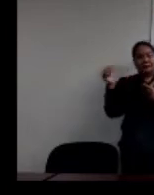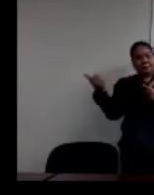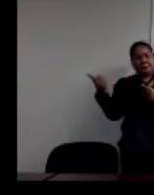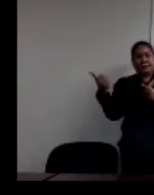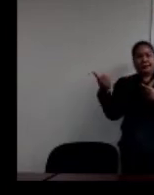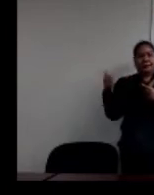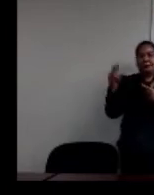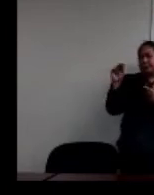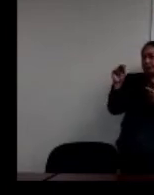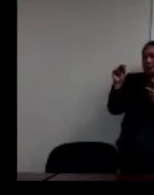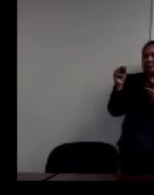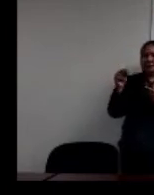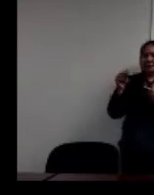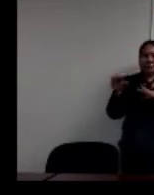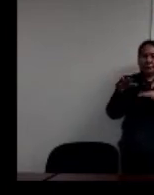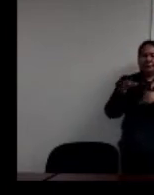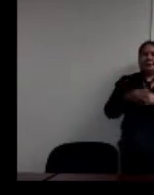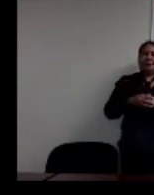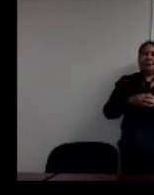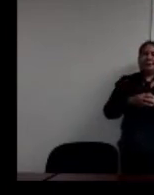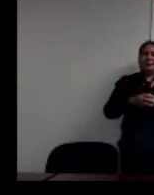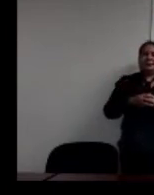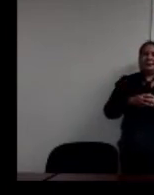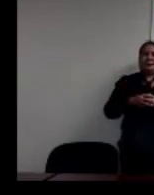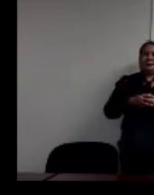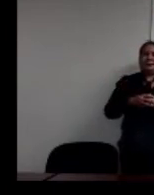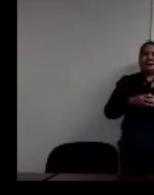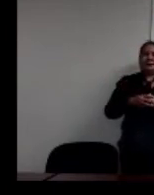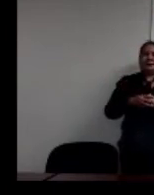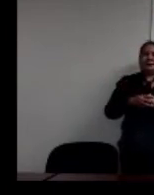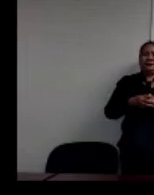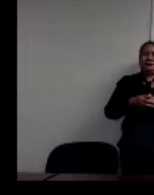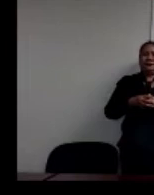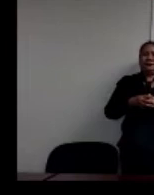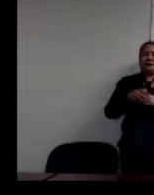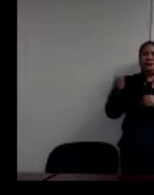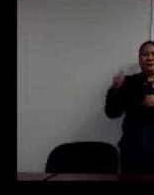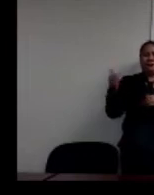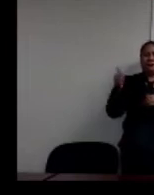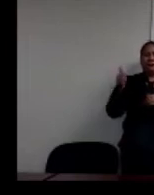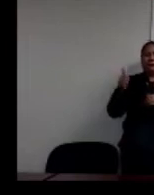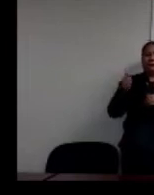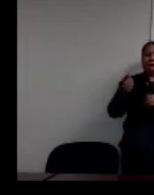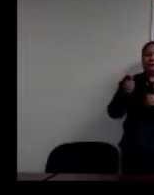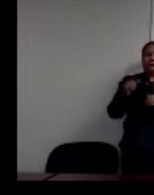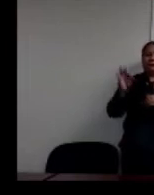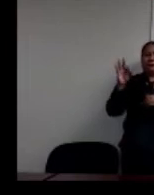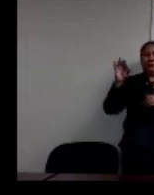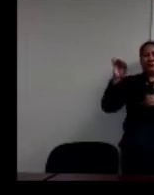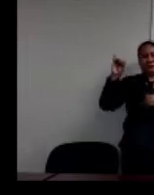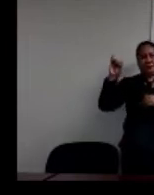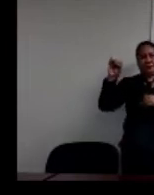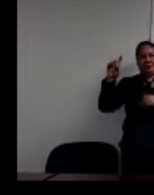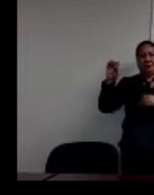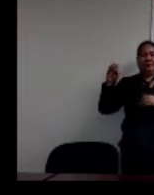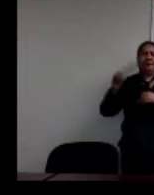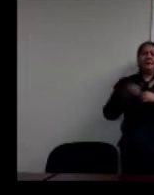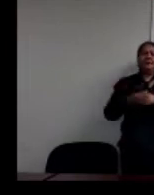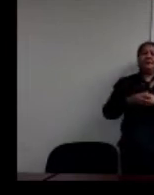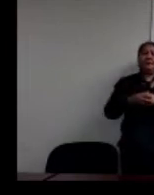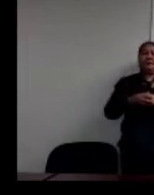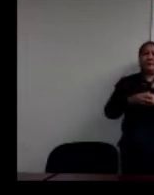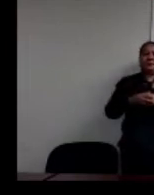son no estimulantes. Ya los conocerán, uno se llama metilfenidato y el otro se llama atomoxetina.